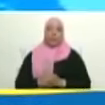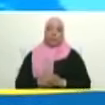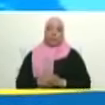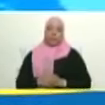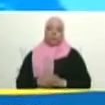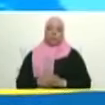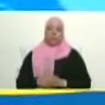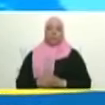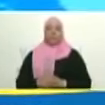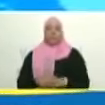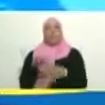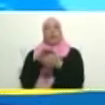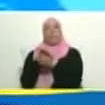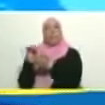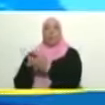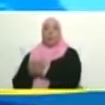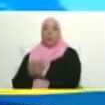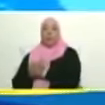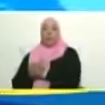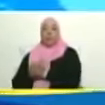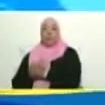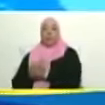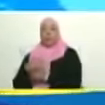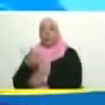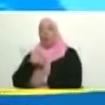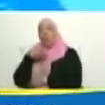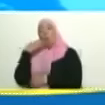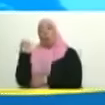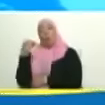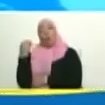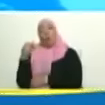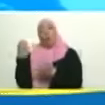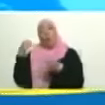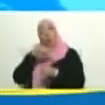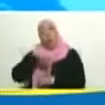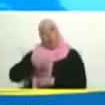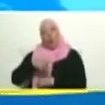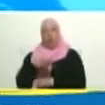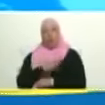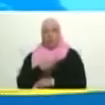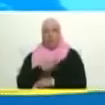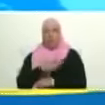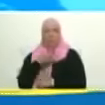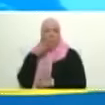Compañeros, compañeras, a mí me da mucho orgullo tener una doctrina nuestra